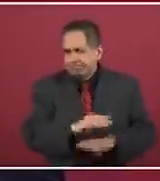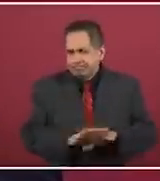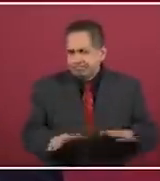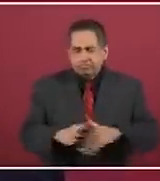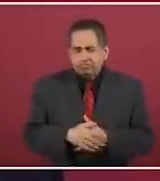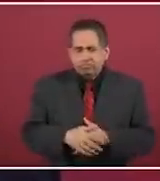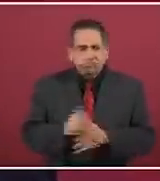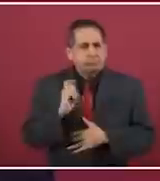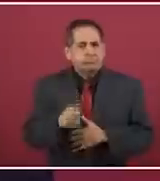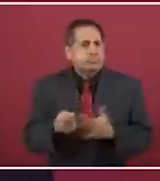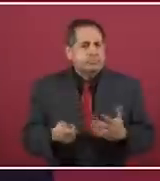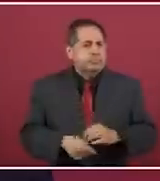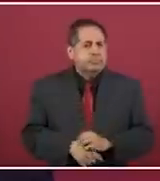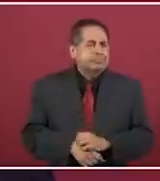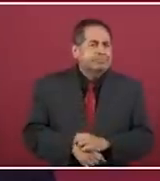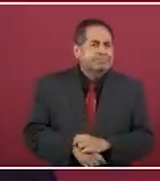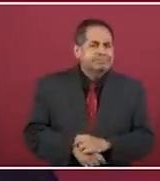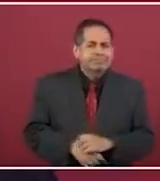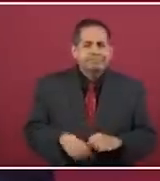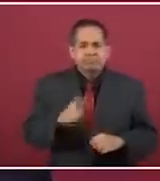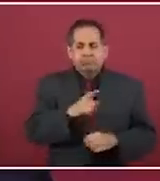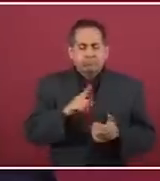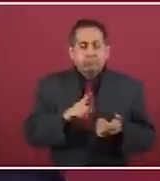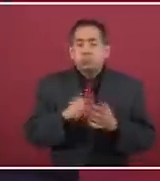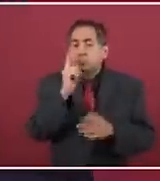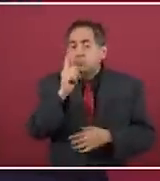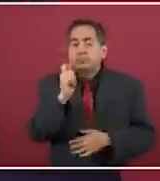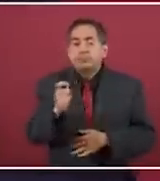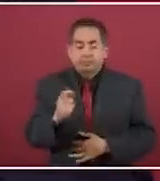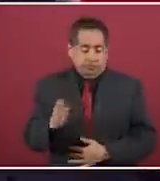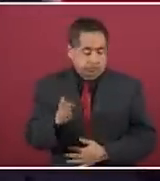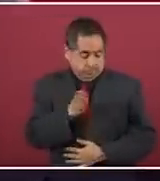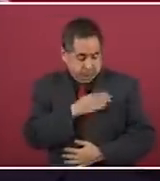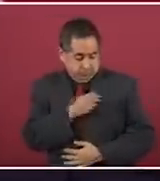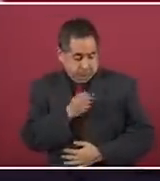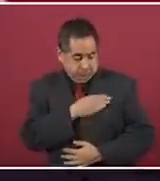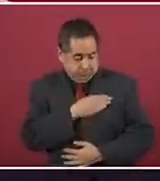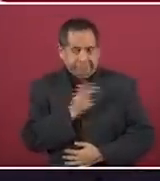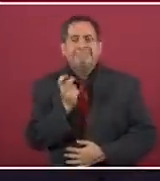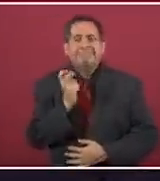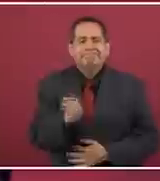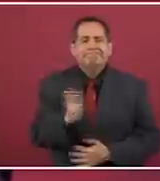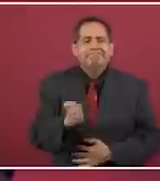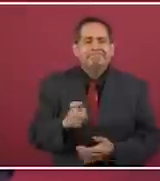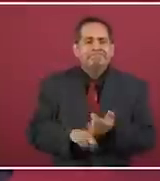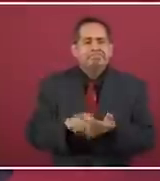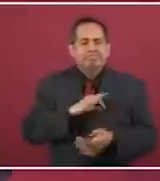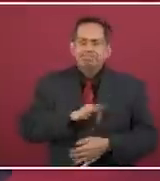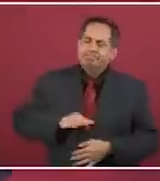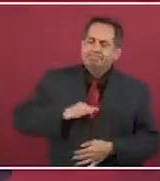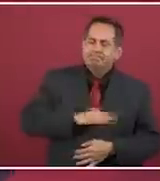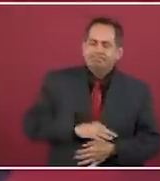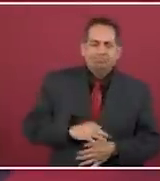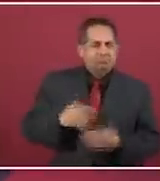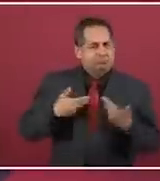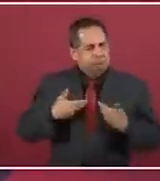que solo siendo buenos podemos ser felices,